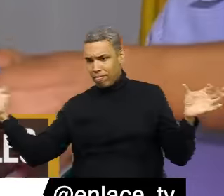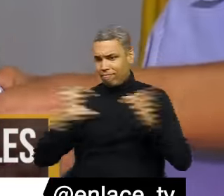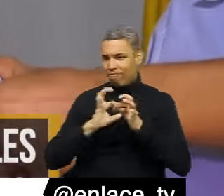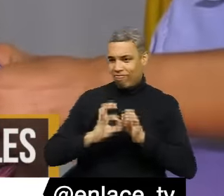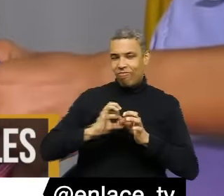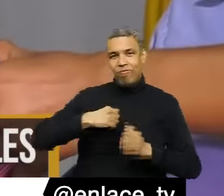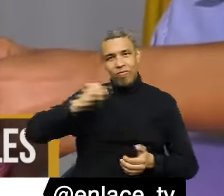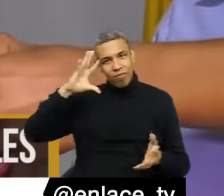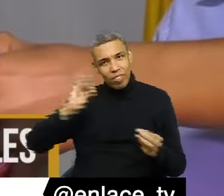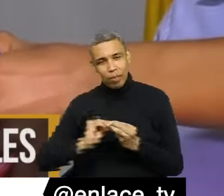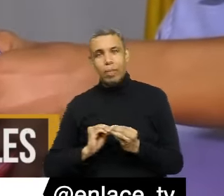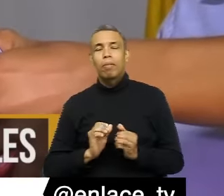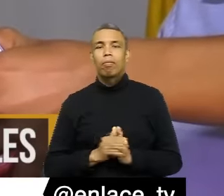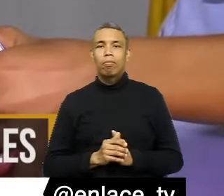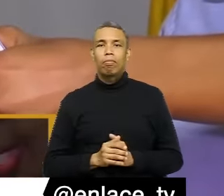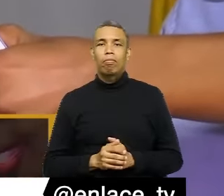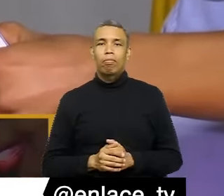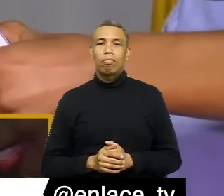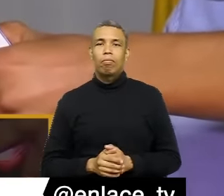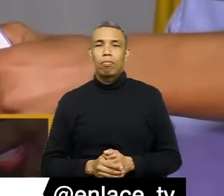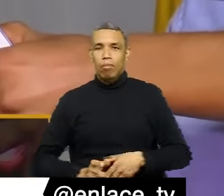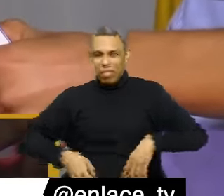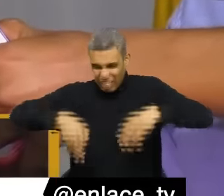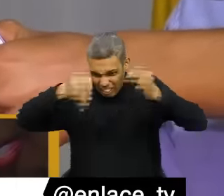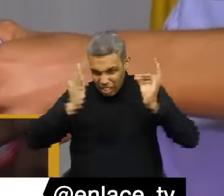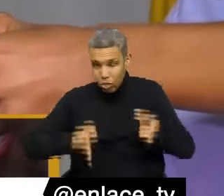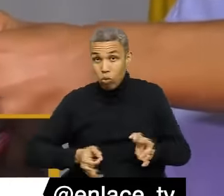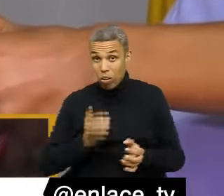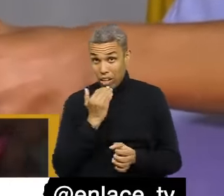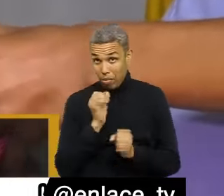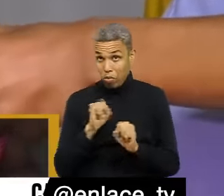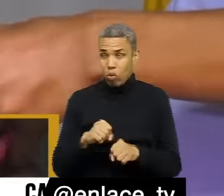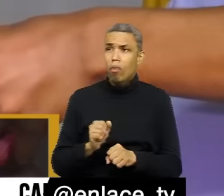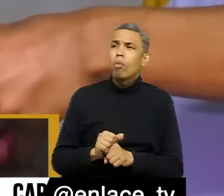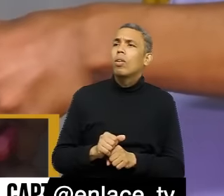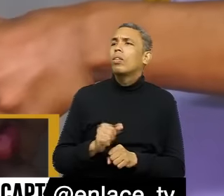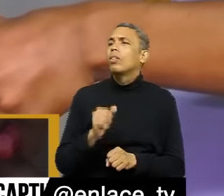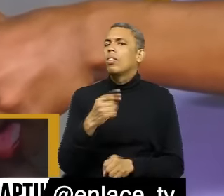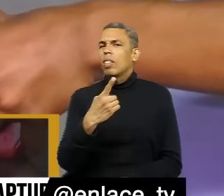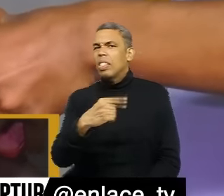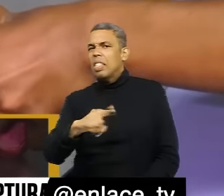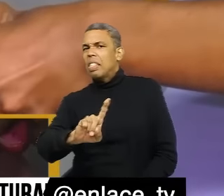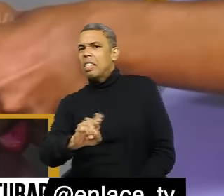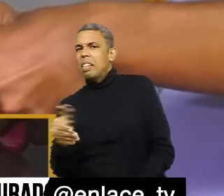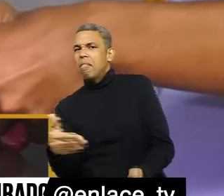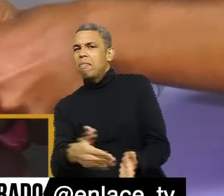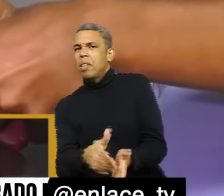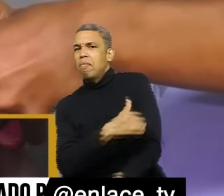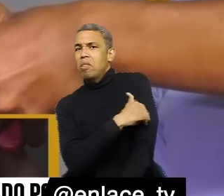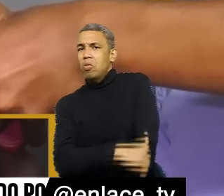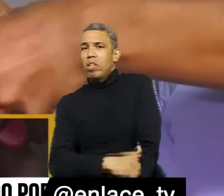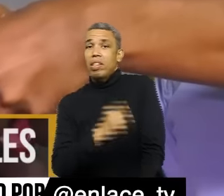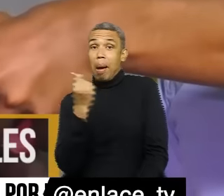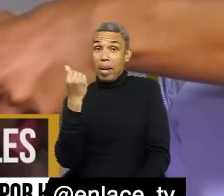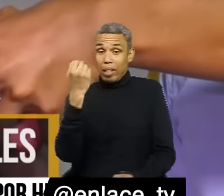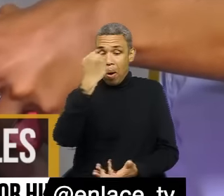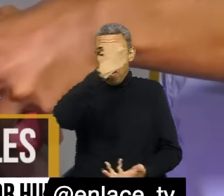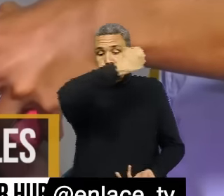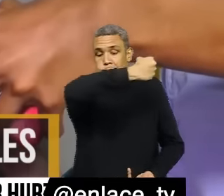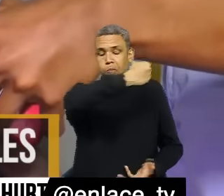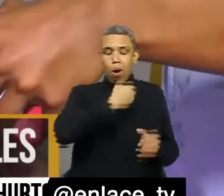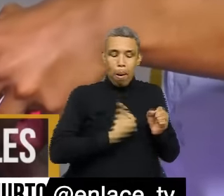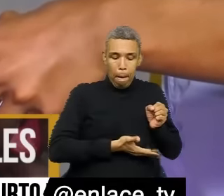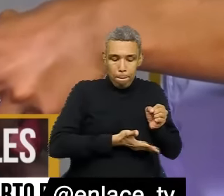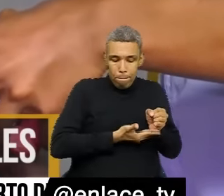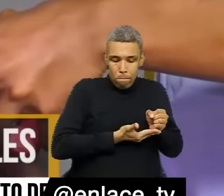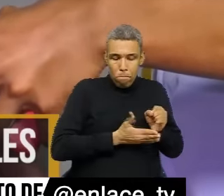hasta 16 mil millones de pesos. Se facilita que ya el Banco Agrario no va a